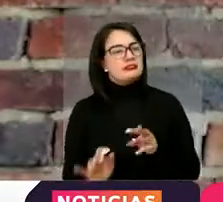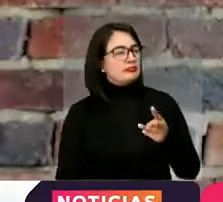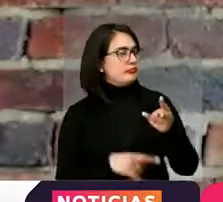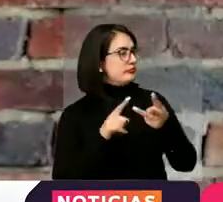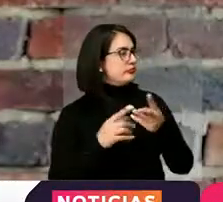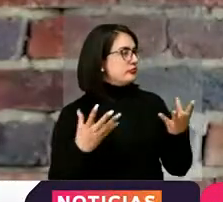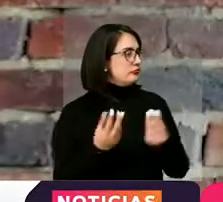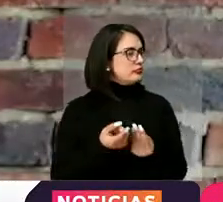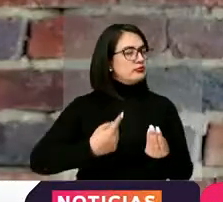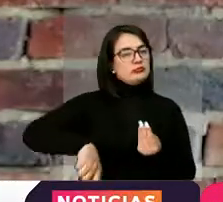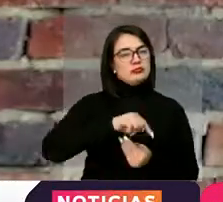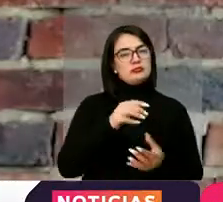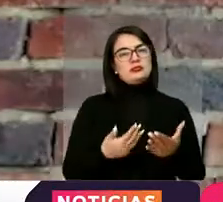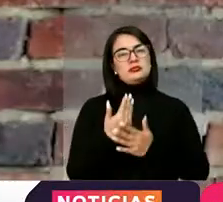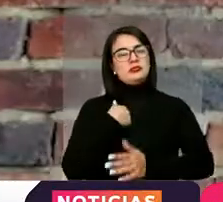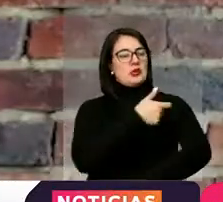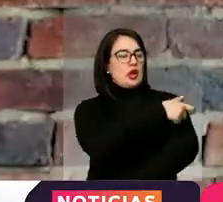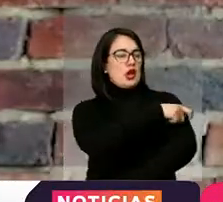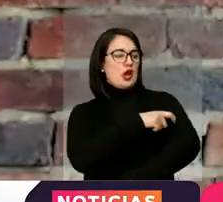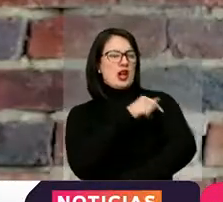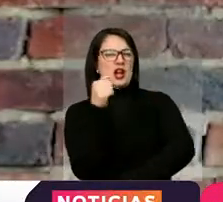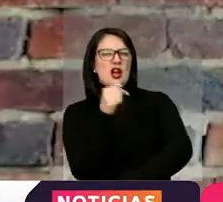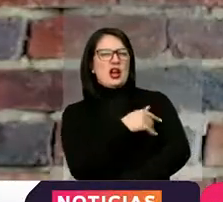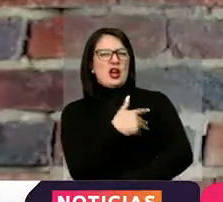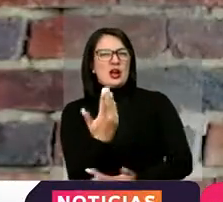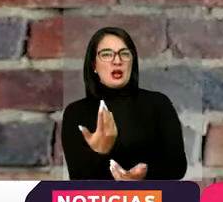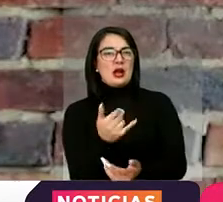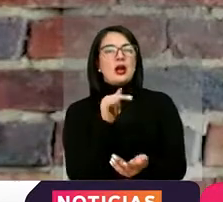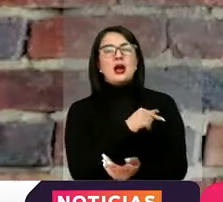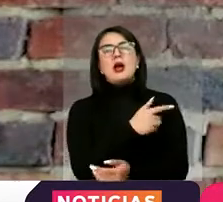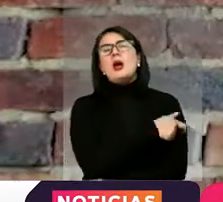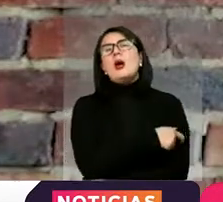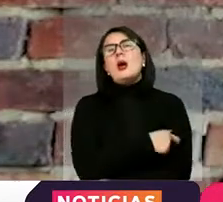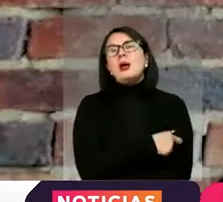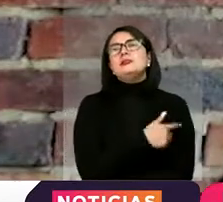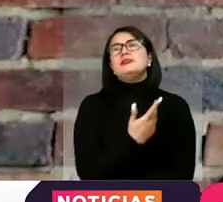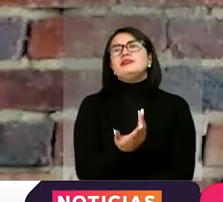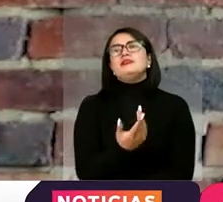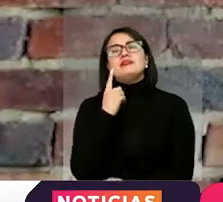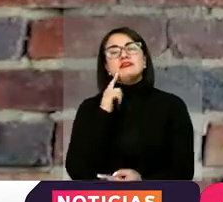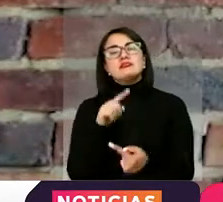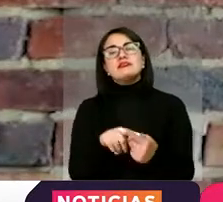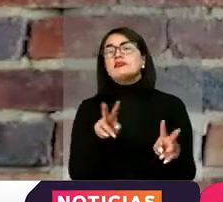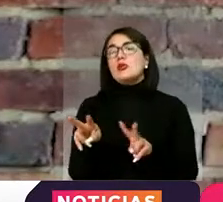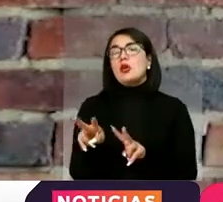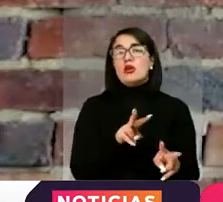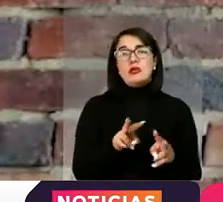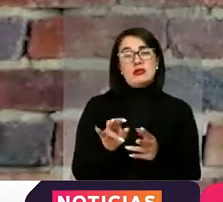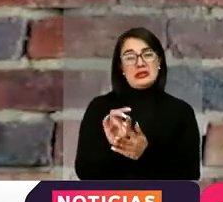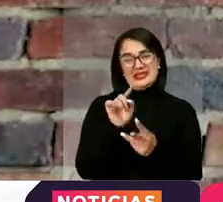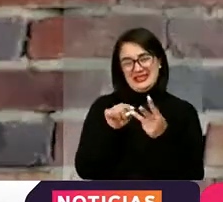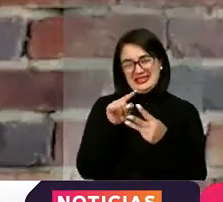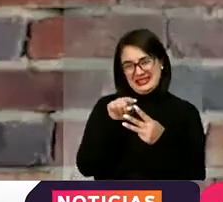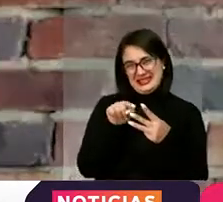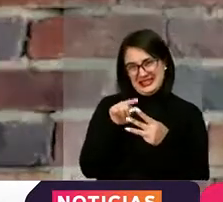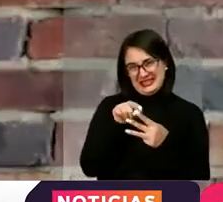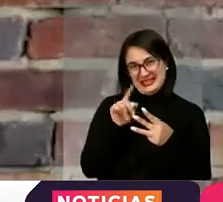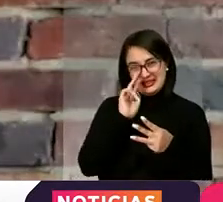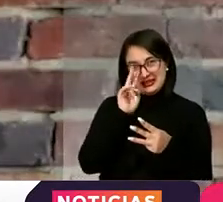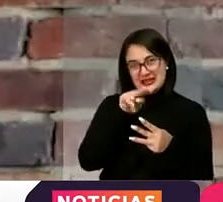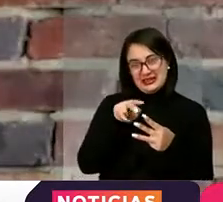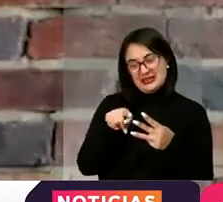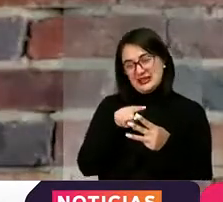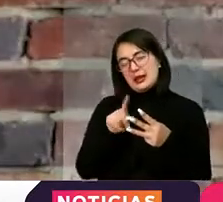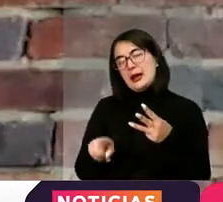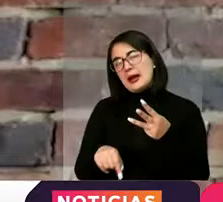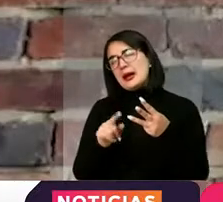un comité en donde en este comité no solamente va a ser veedor de estas dos cosas anteriores de las que estamos hablando, sino que también